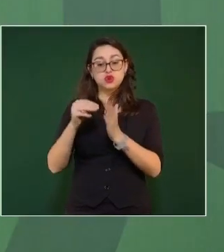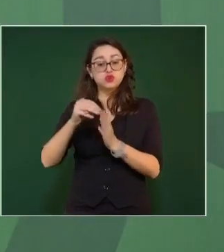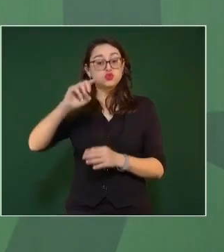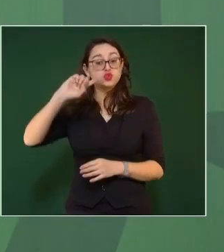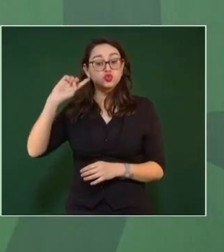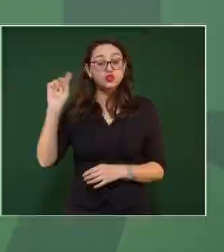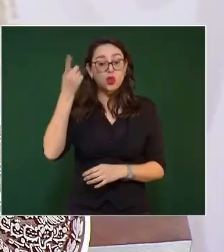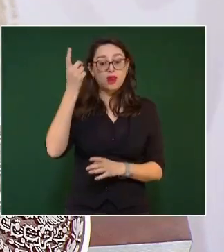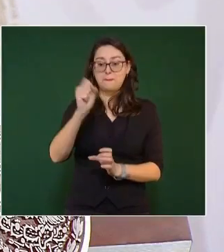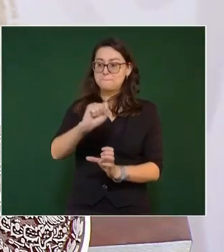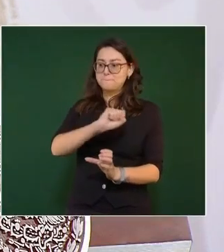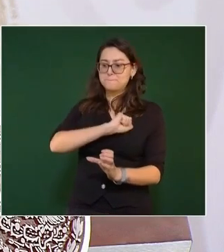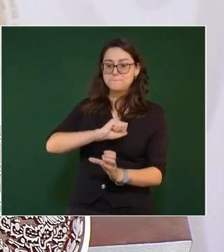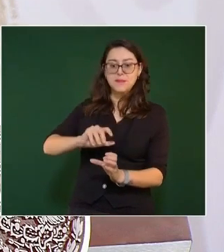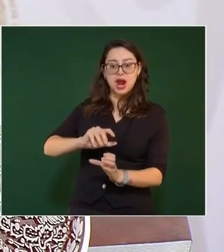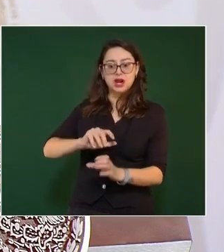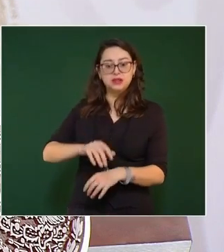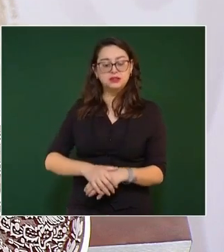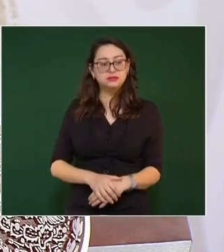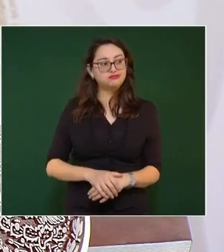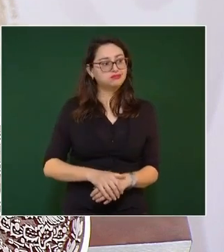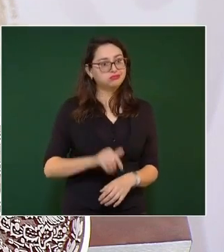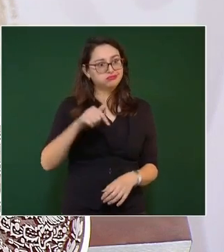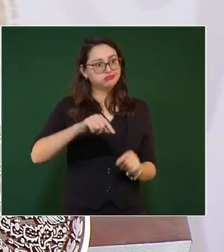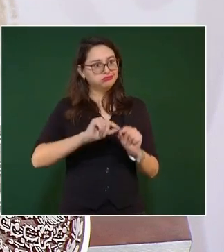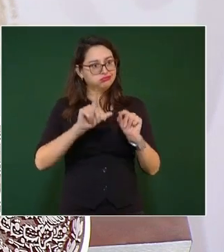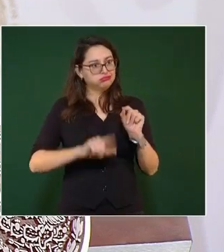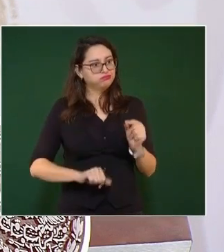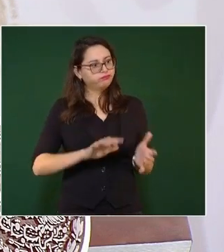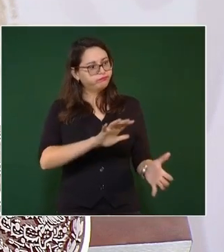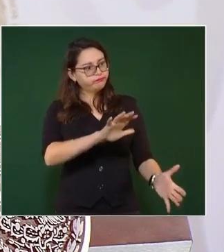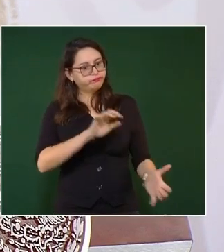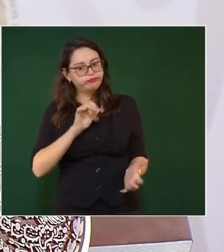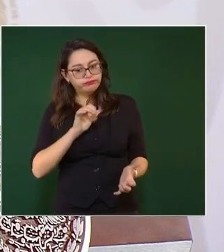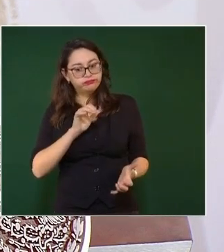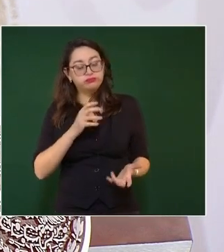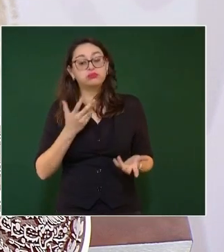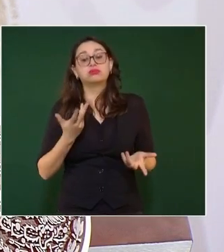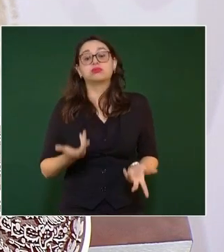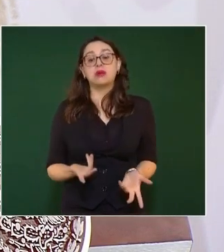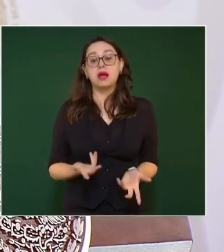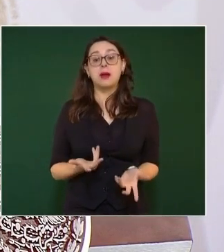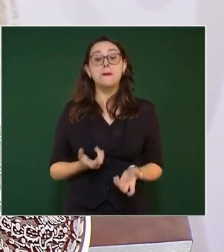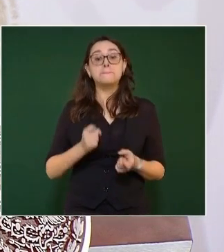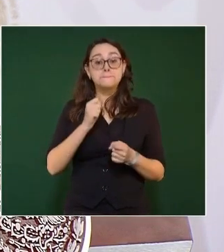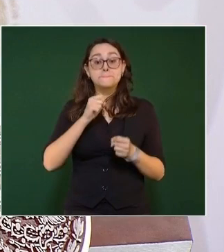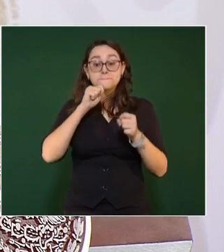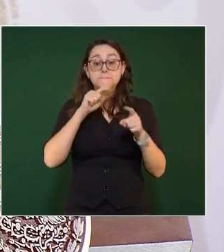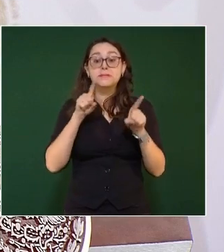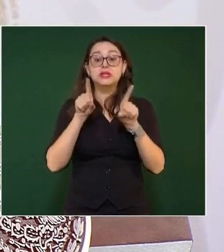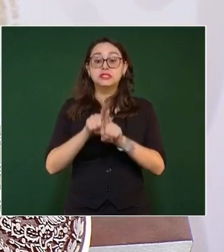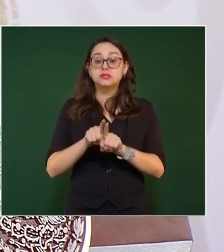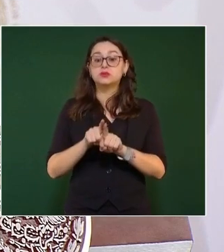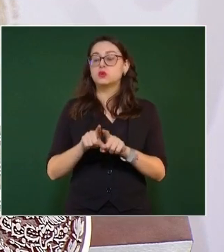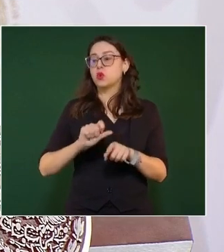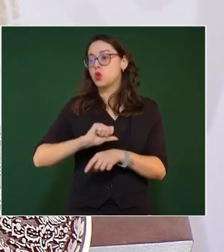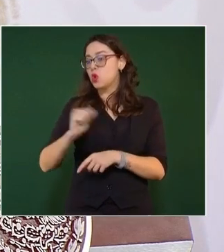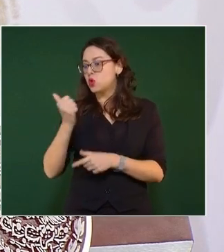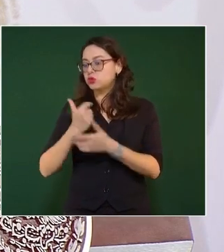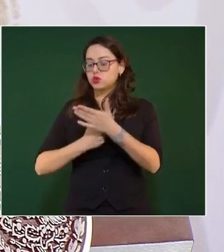63 mil 200 millones de dólares, y así otros indicadores